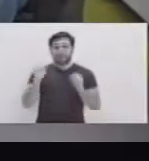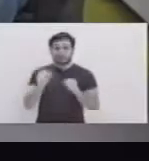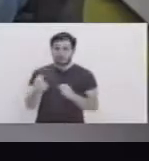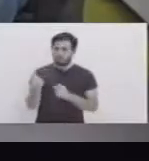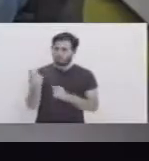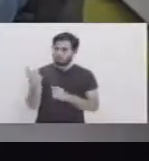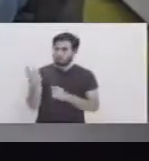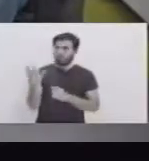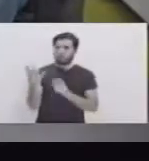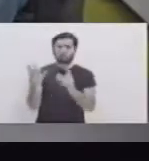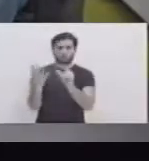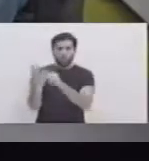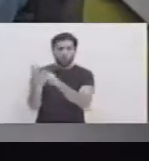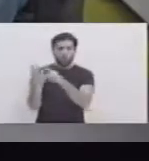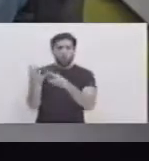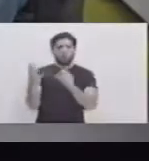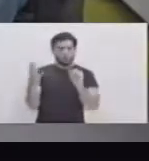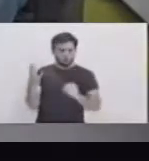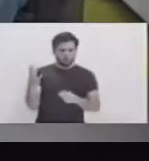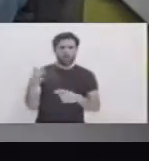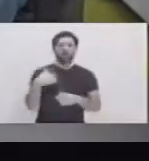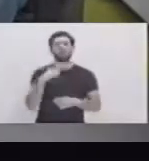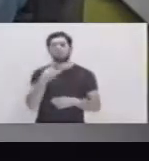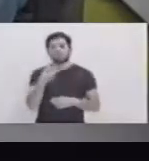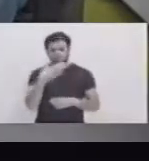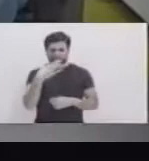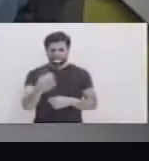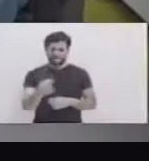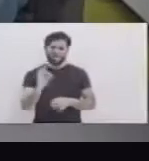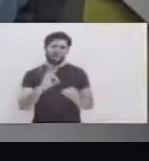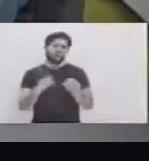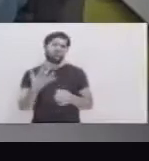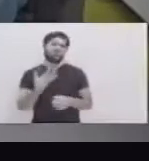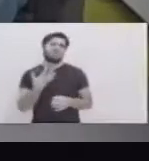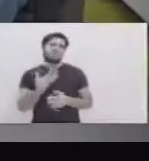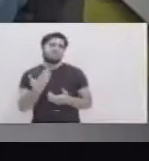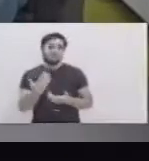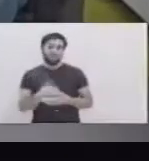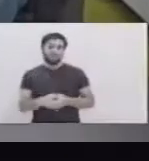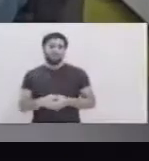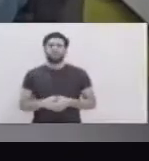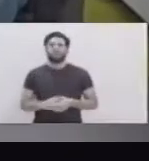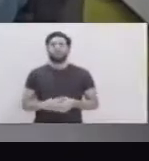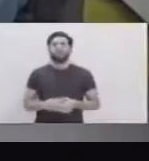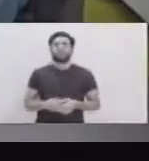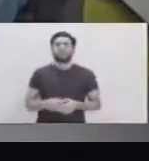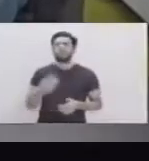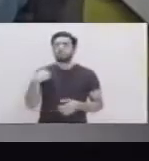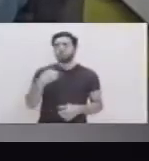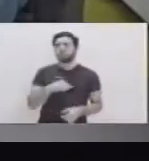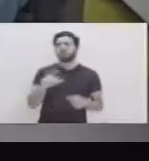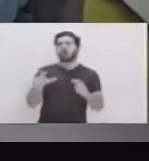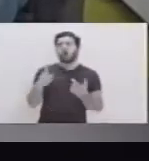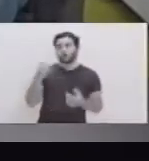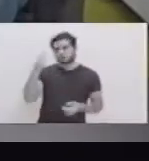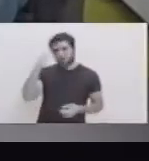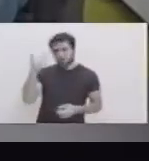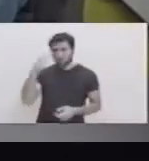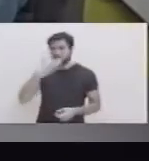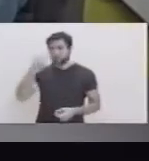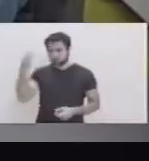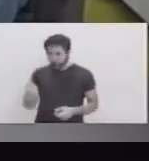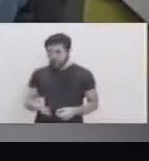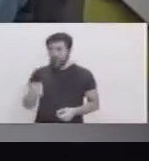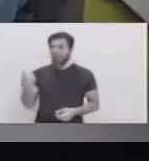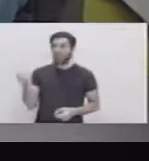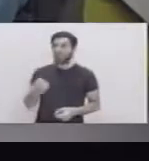cuentan con los dedos de la mano. En realidad, ¿cómo podemos nosotros llegar a describir cuántos amigos tenemos o